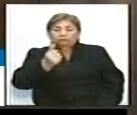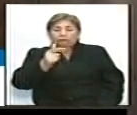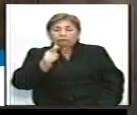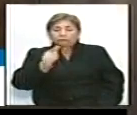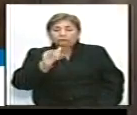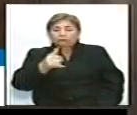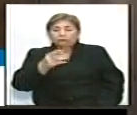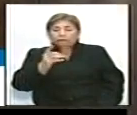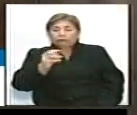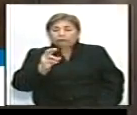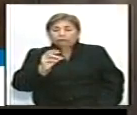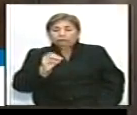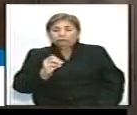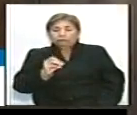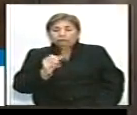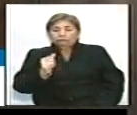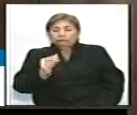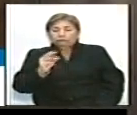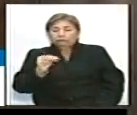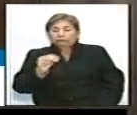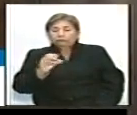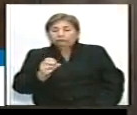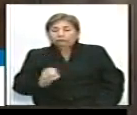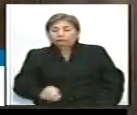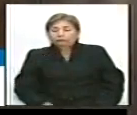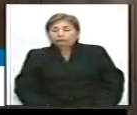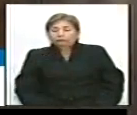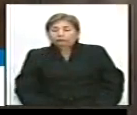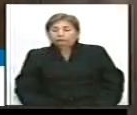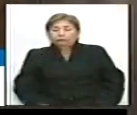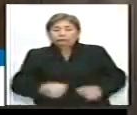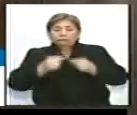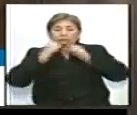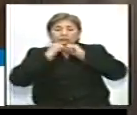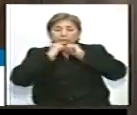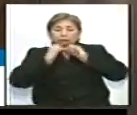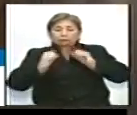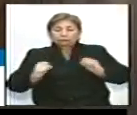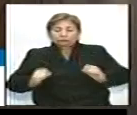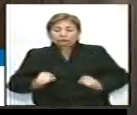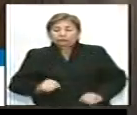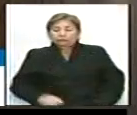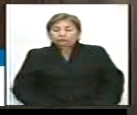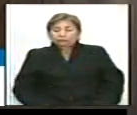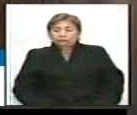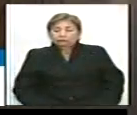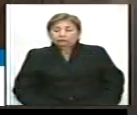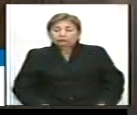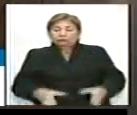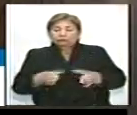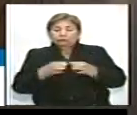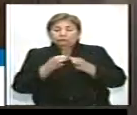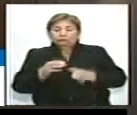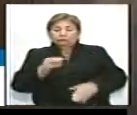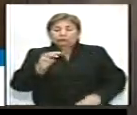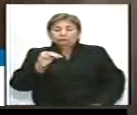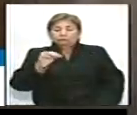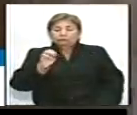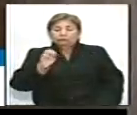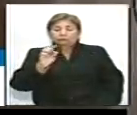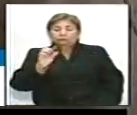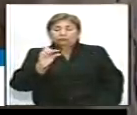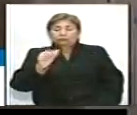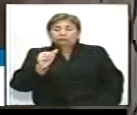Alejandro Aramaya Gaona. Y como secretaria, la congresista María